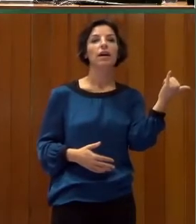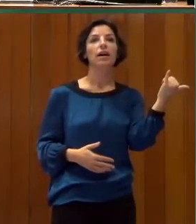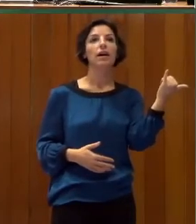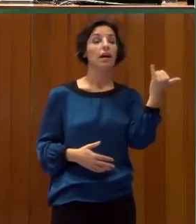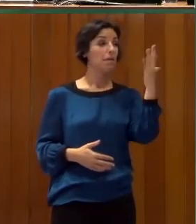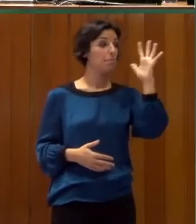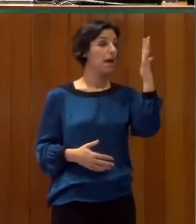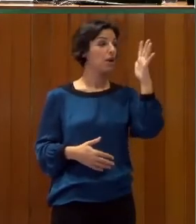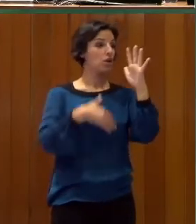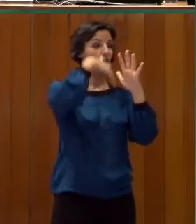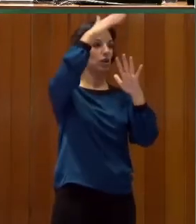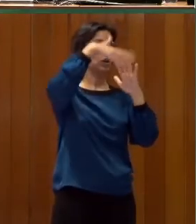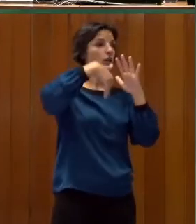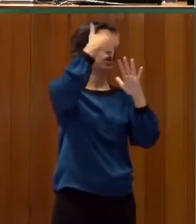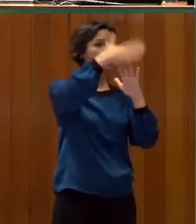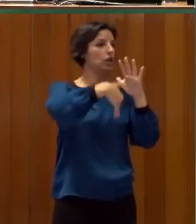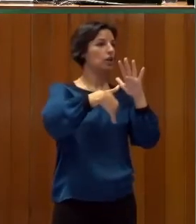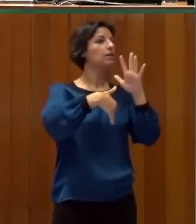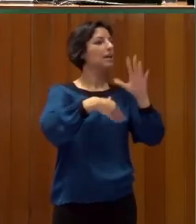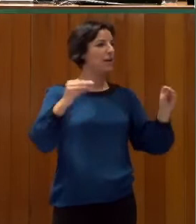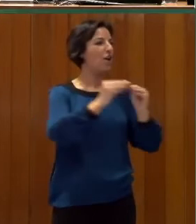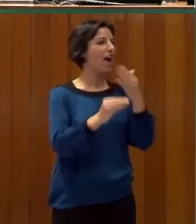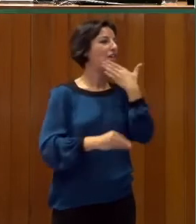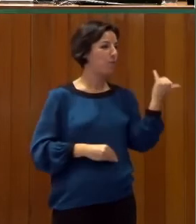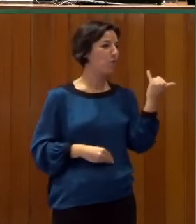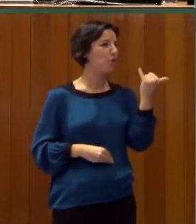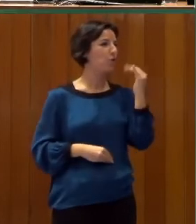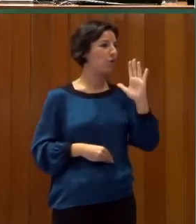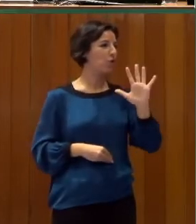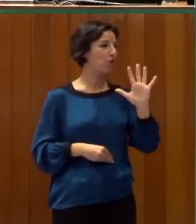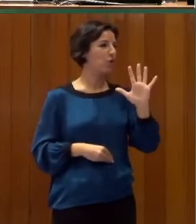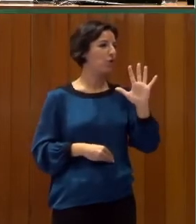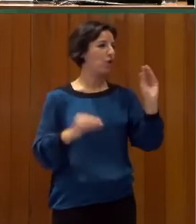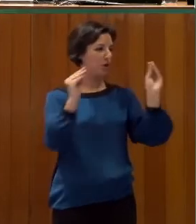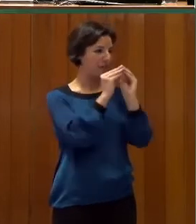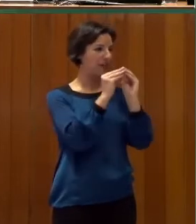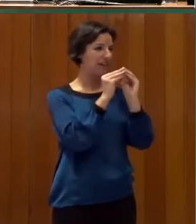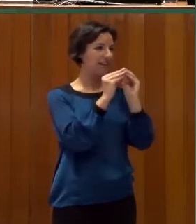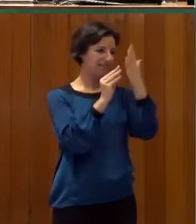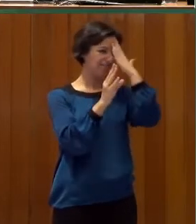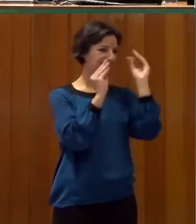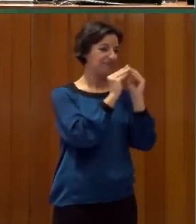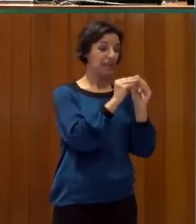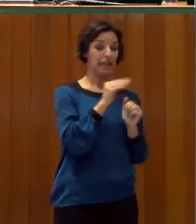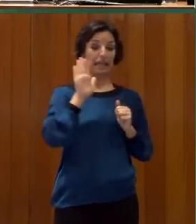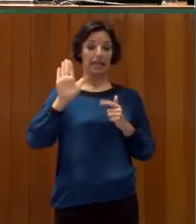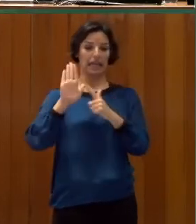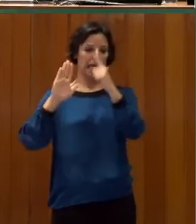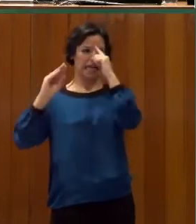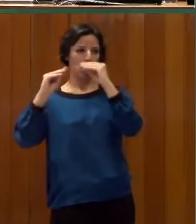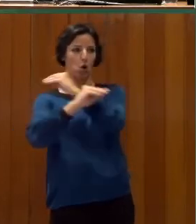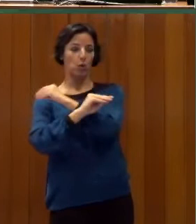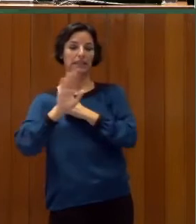y tiene la mano pintada en el mismo color que expresa el significado del signo. En la condición incongruente,